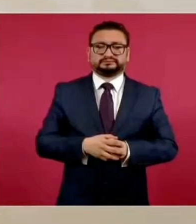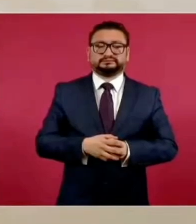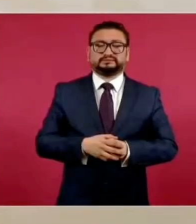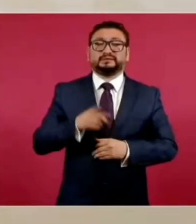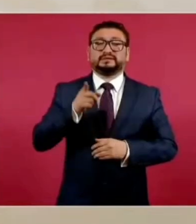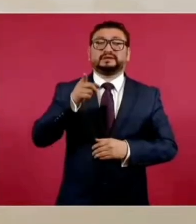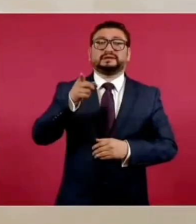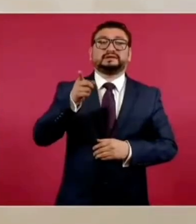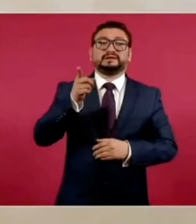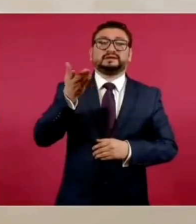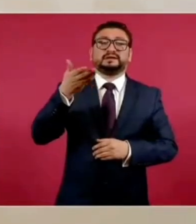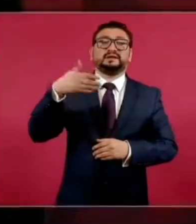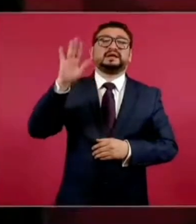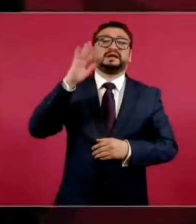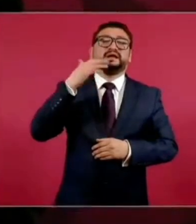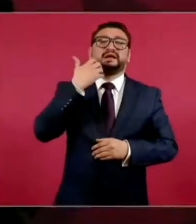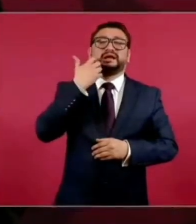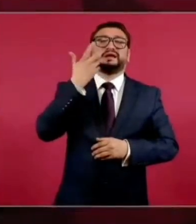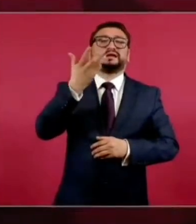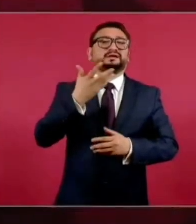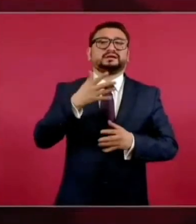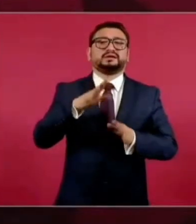quiso hasta ser guerrillero